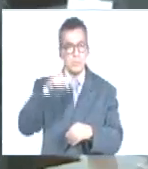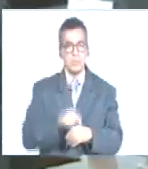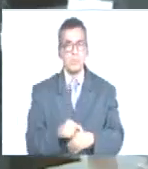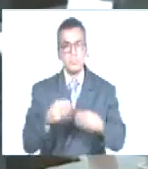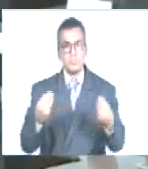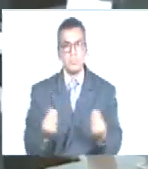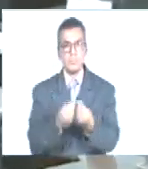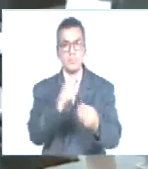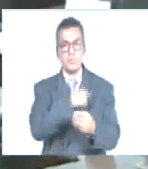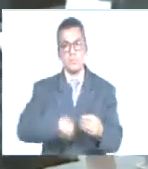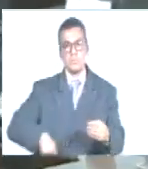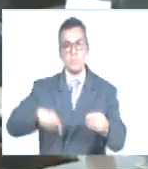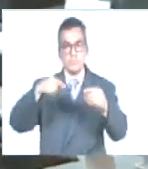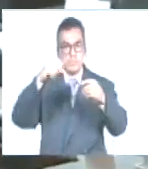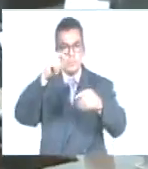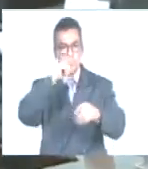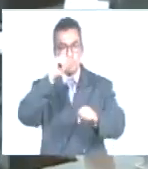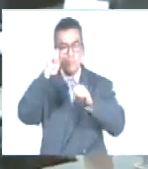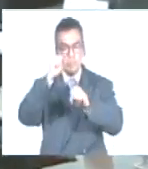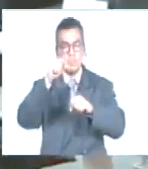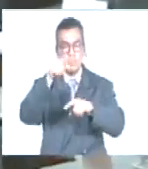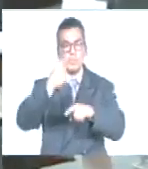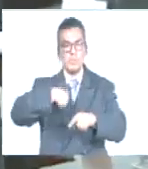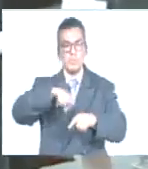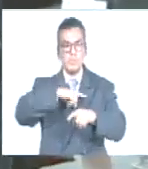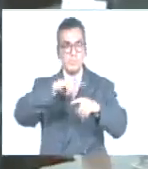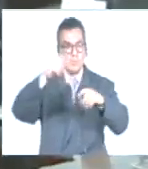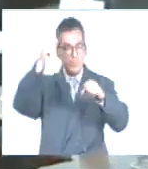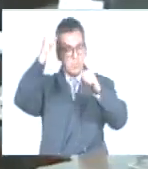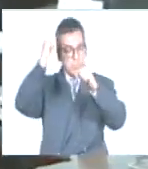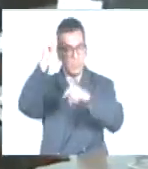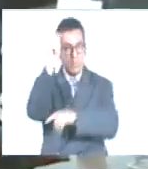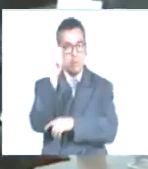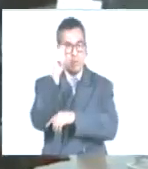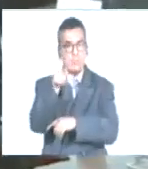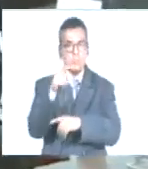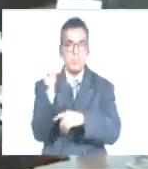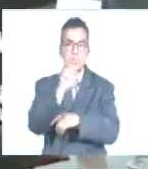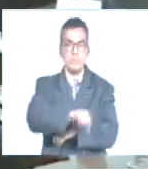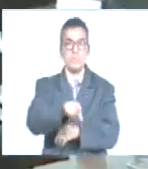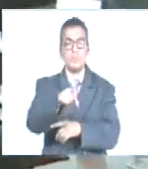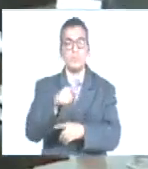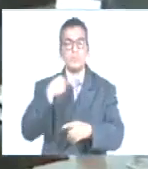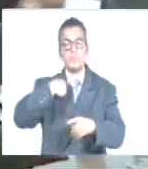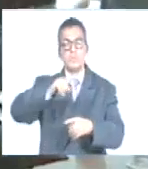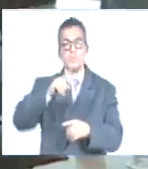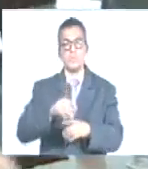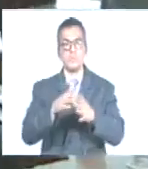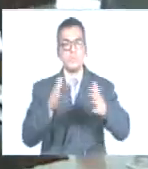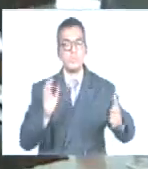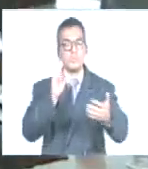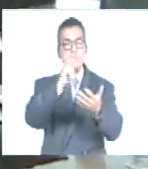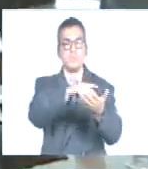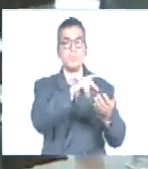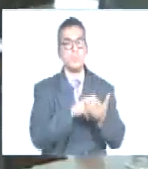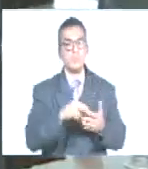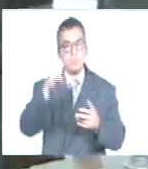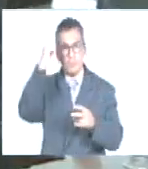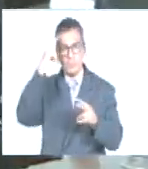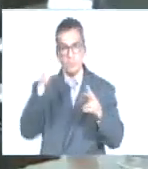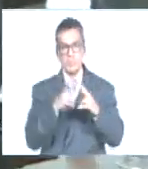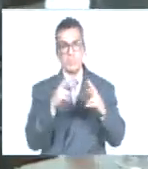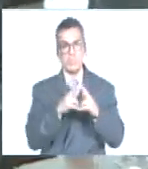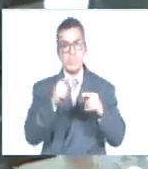la mano del presidente Nicolás Maduro, nosotros en la diplomacia parlamentaria estamos venciendo y estamos teniendo gran participación y